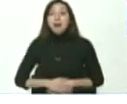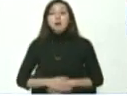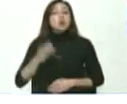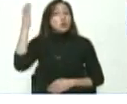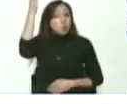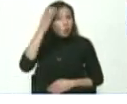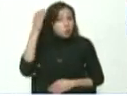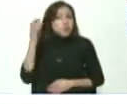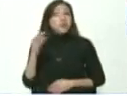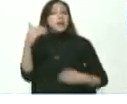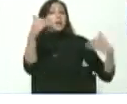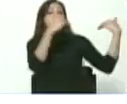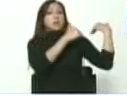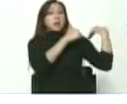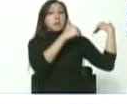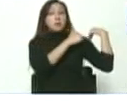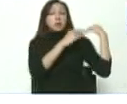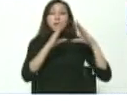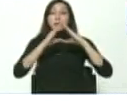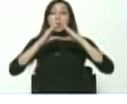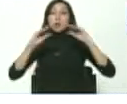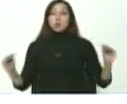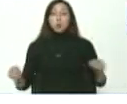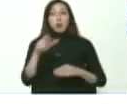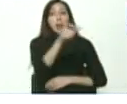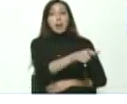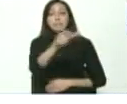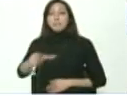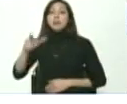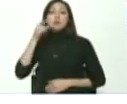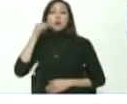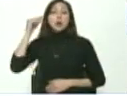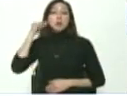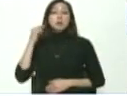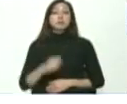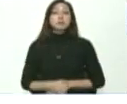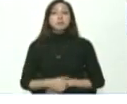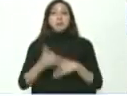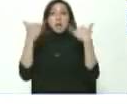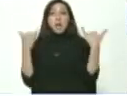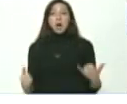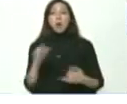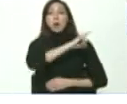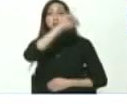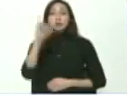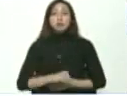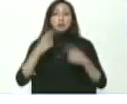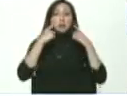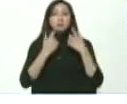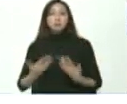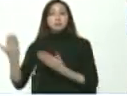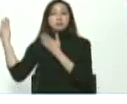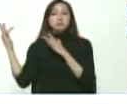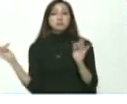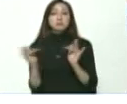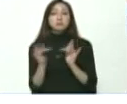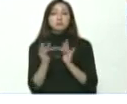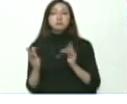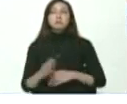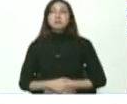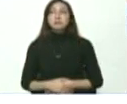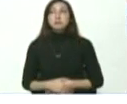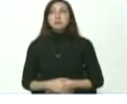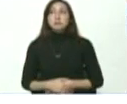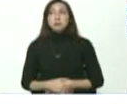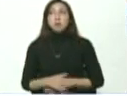conciencia, responsabilidad para todos y para todas. Vámonos directo al estado Zulia. En el municipio